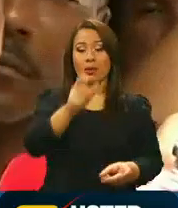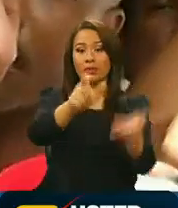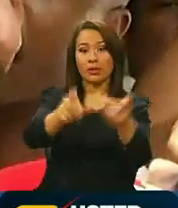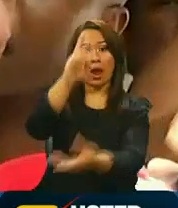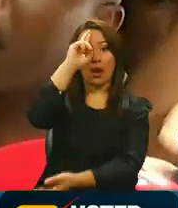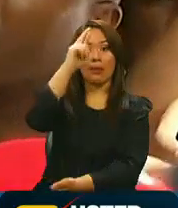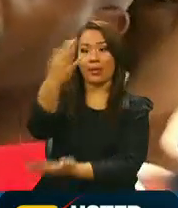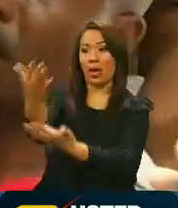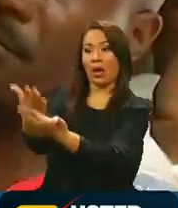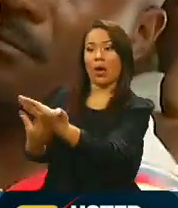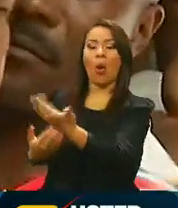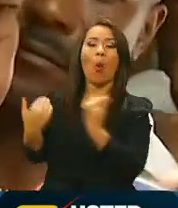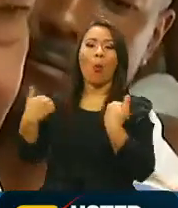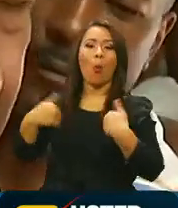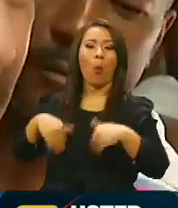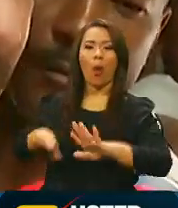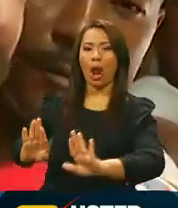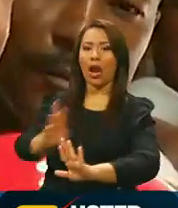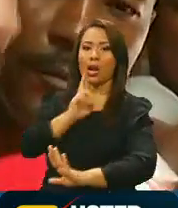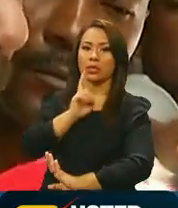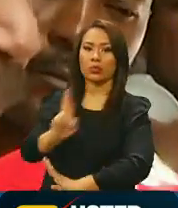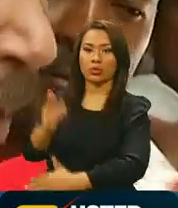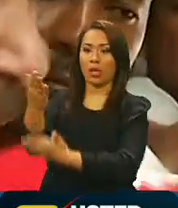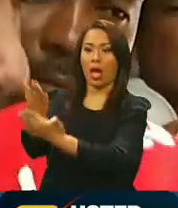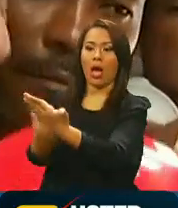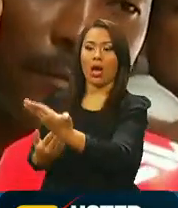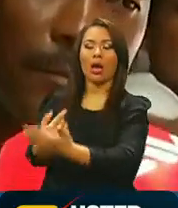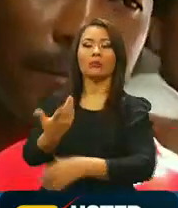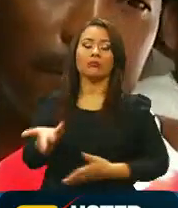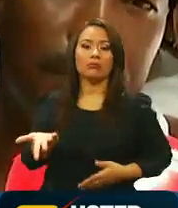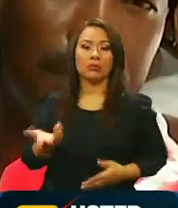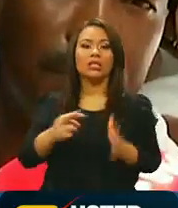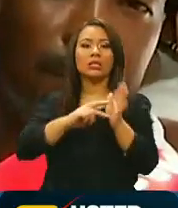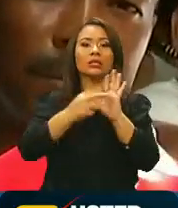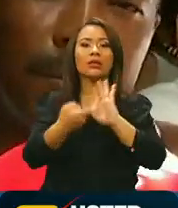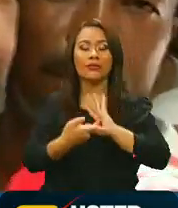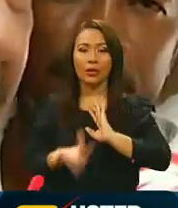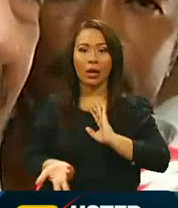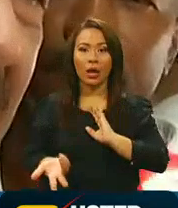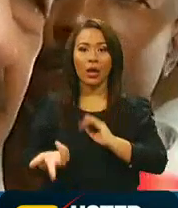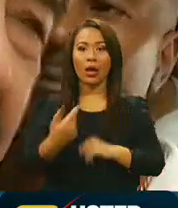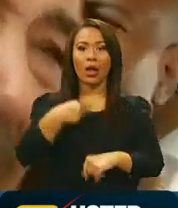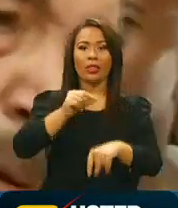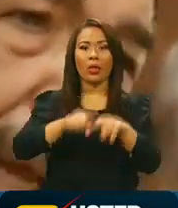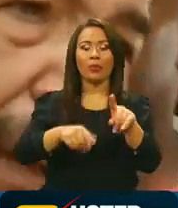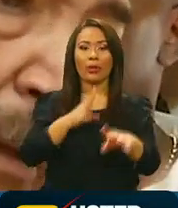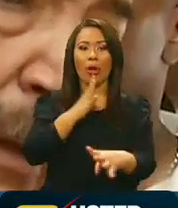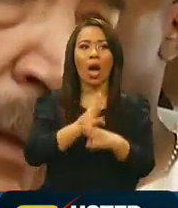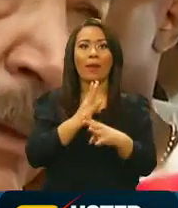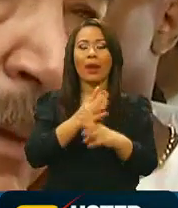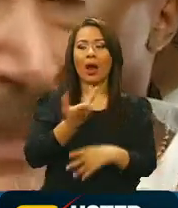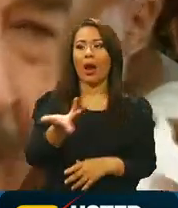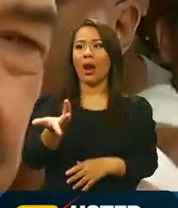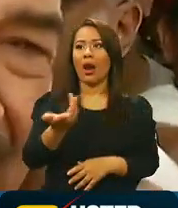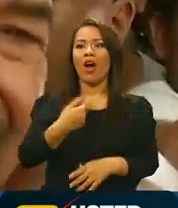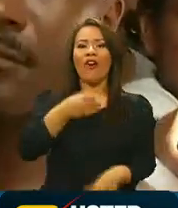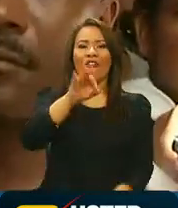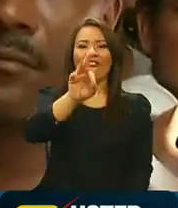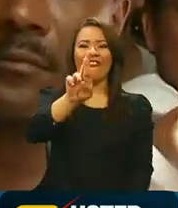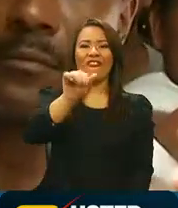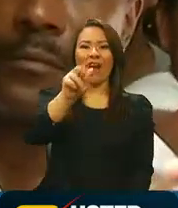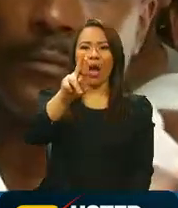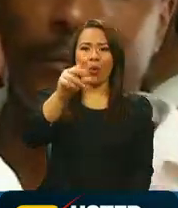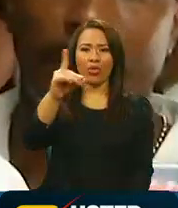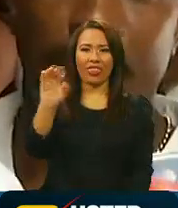sea cual sea el resultado, y respetar ese resultado significa que no se puede hablar de fraude ni se puede